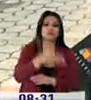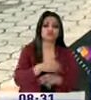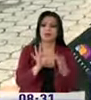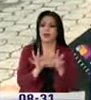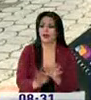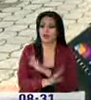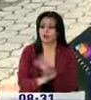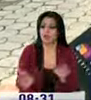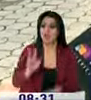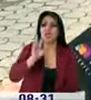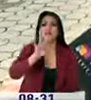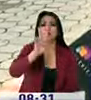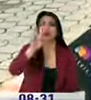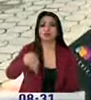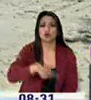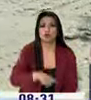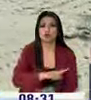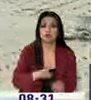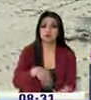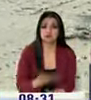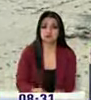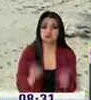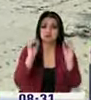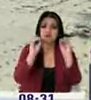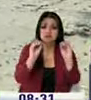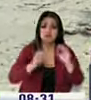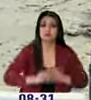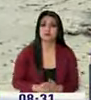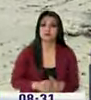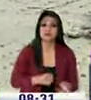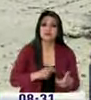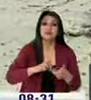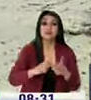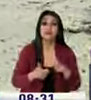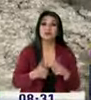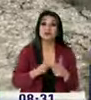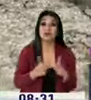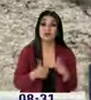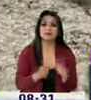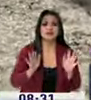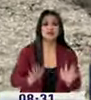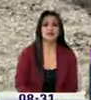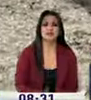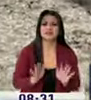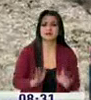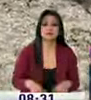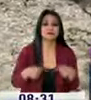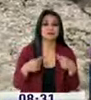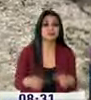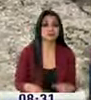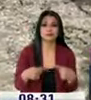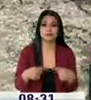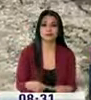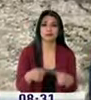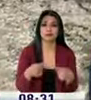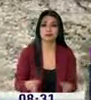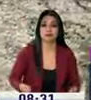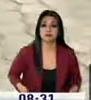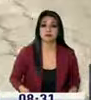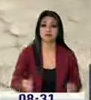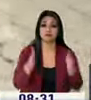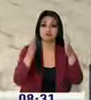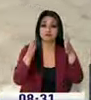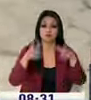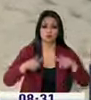van a venir a arreglar. No vinieron para nada. Este tipo de problemas, dicen los vecinos, que es el pan de cada día a lo largo de esta